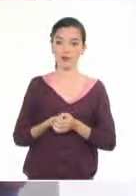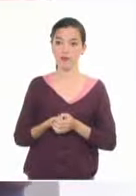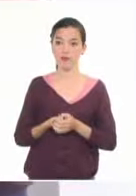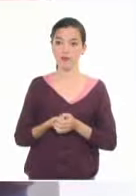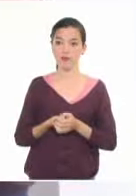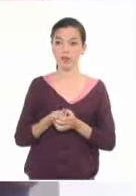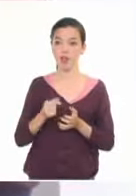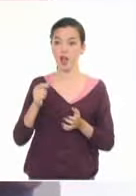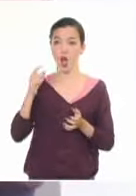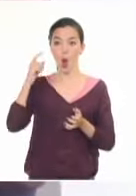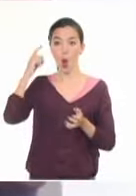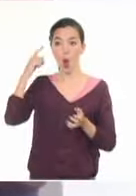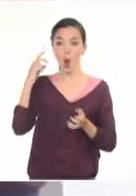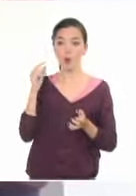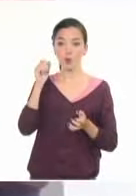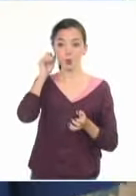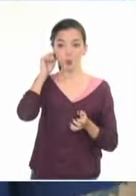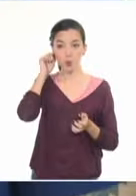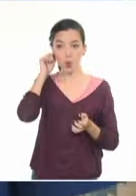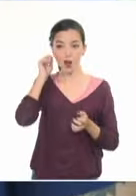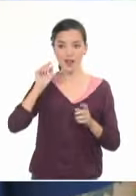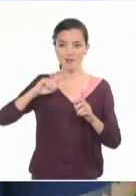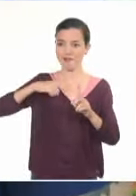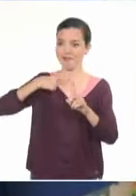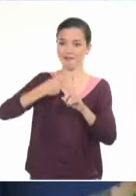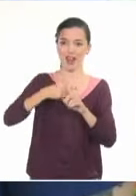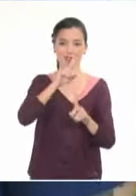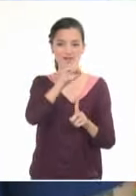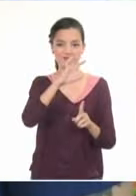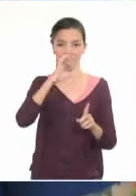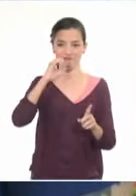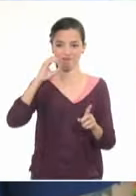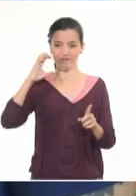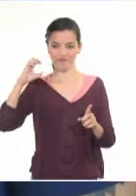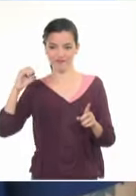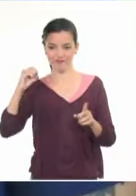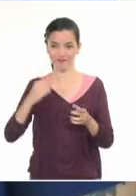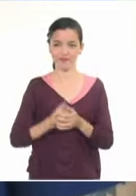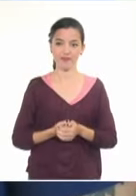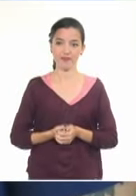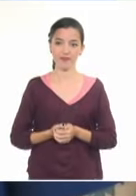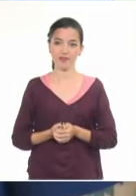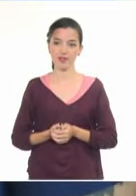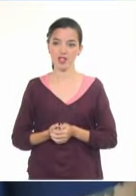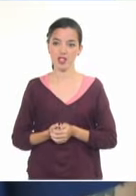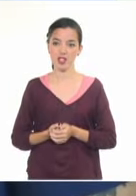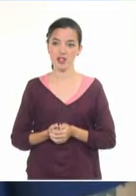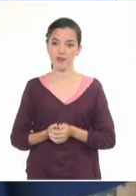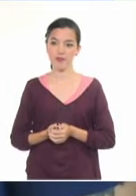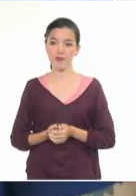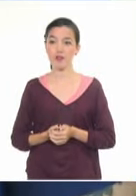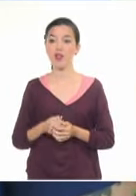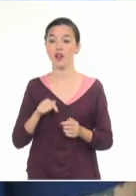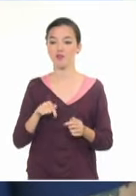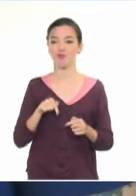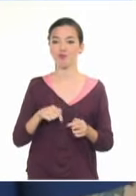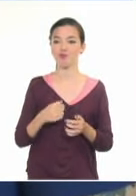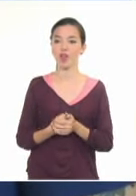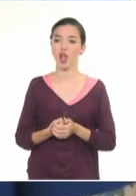justamente por la petición de una doctora. Un buen día llega una cirujana del Hospital Lenin de